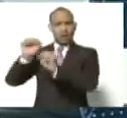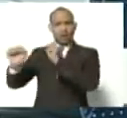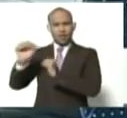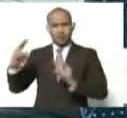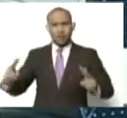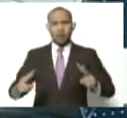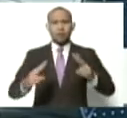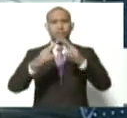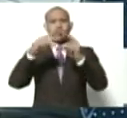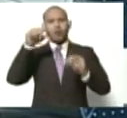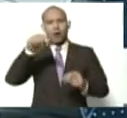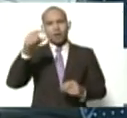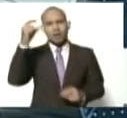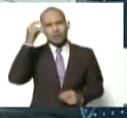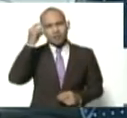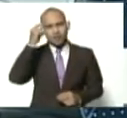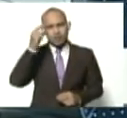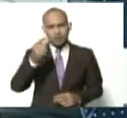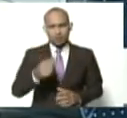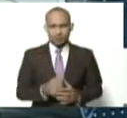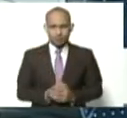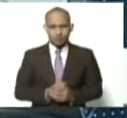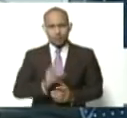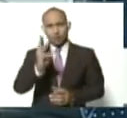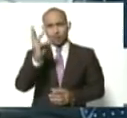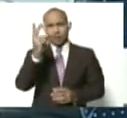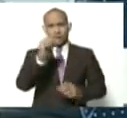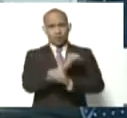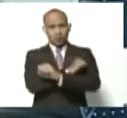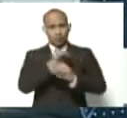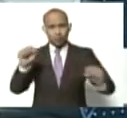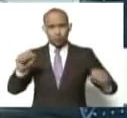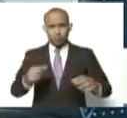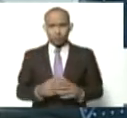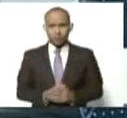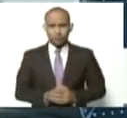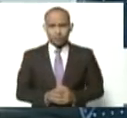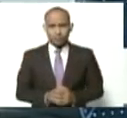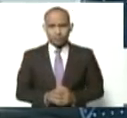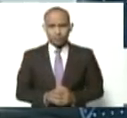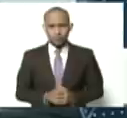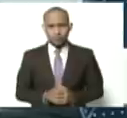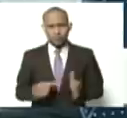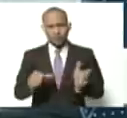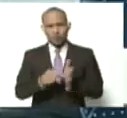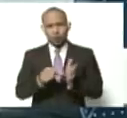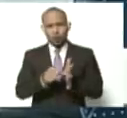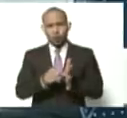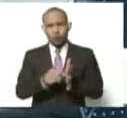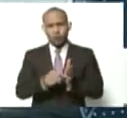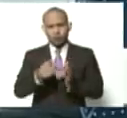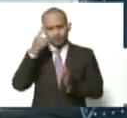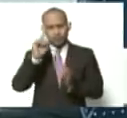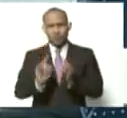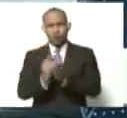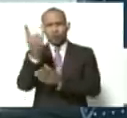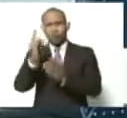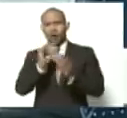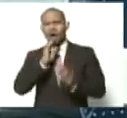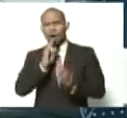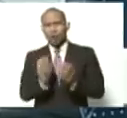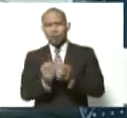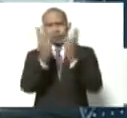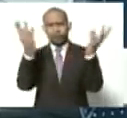encontrar allí en esos momentos. Y el tercer explosivo iba a ser colocado en la fuente, en la